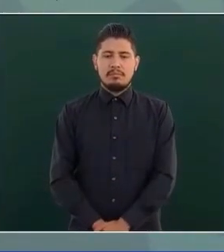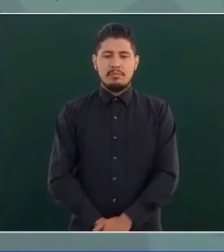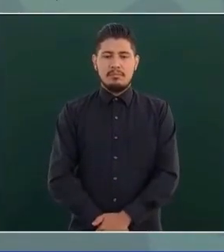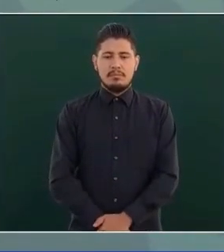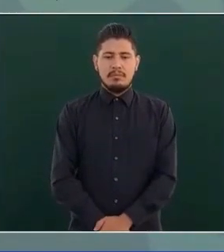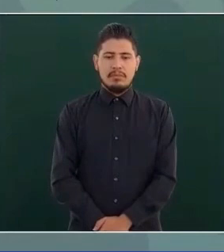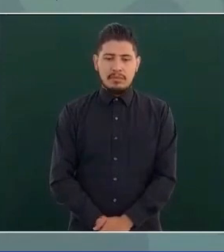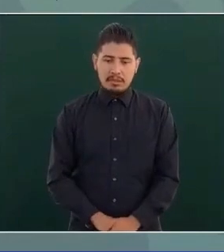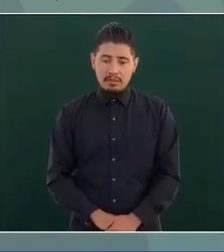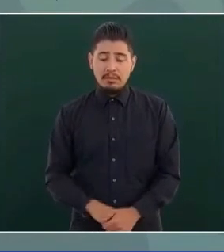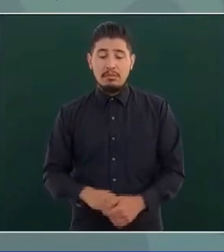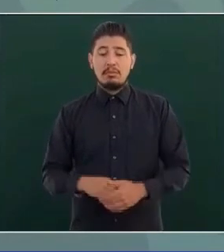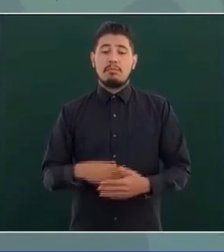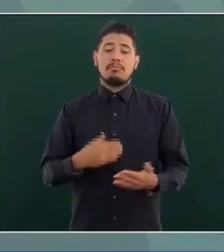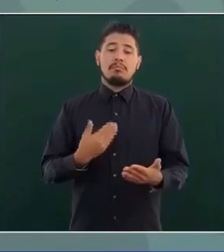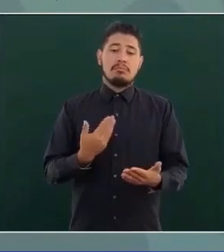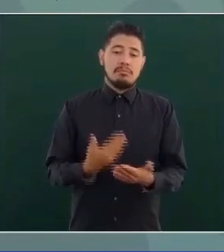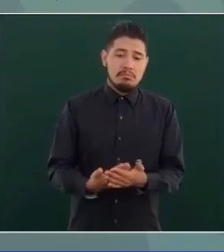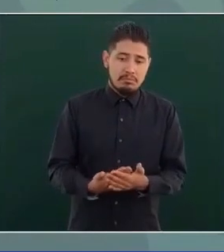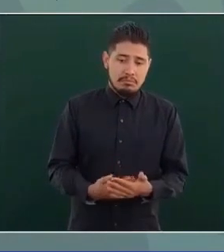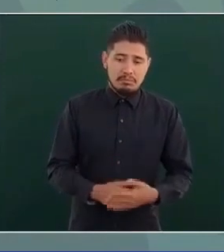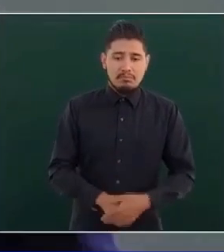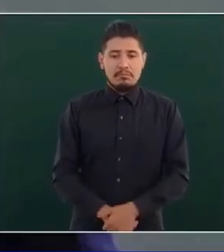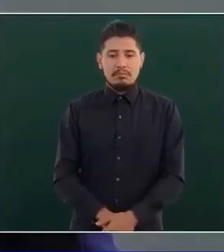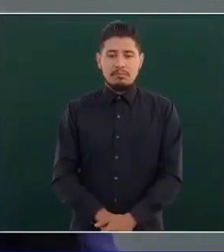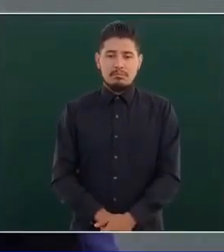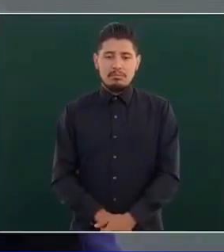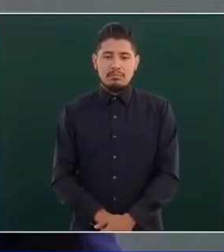que se iban a caer,